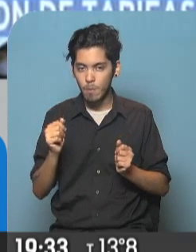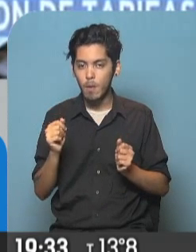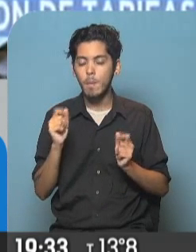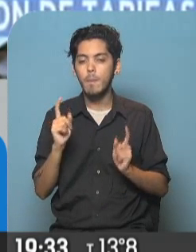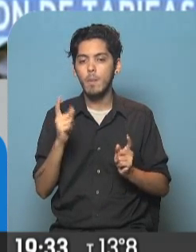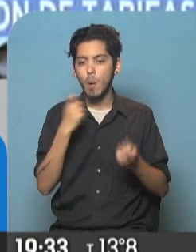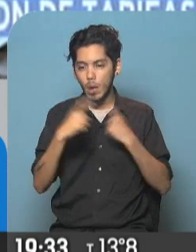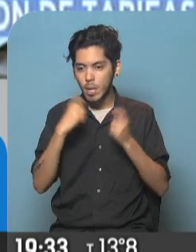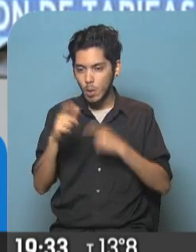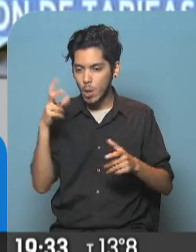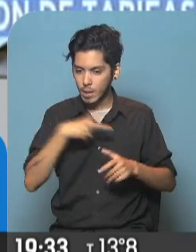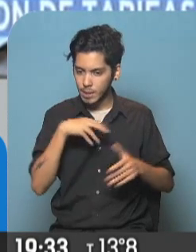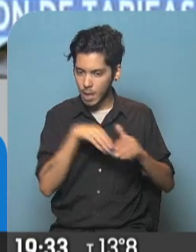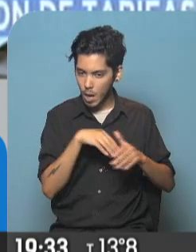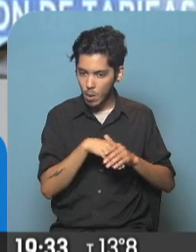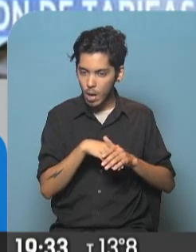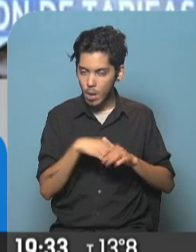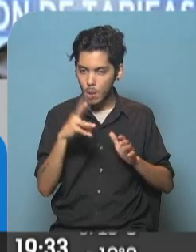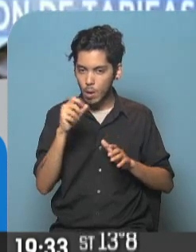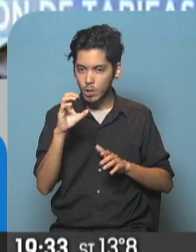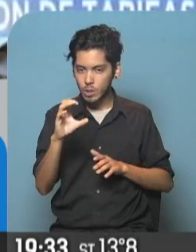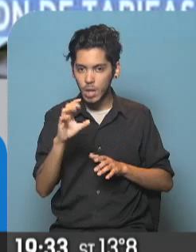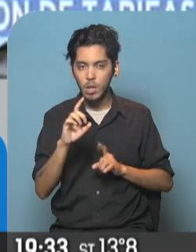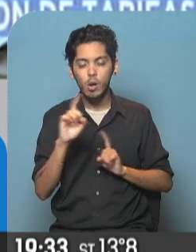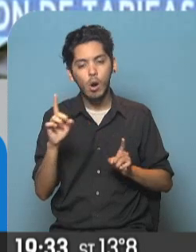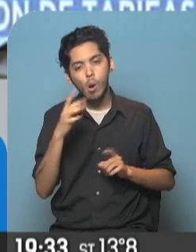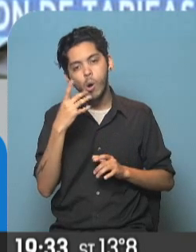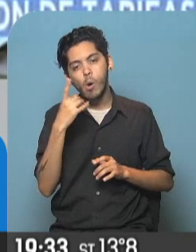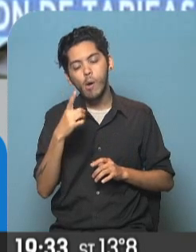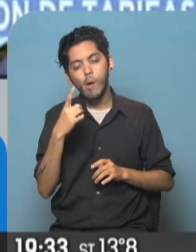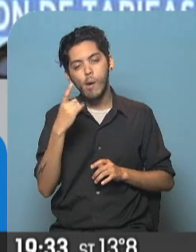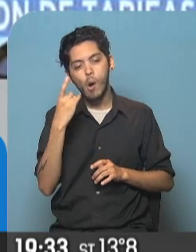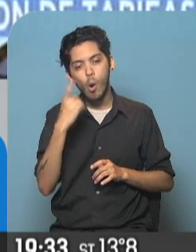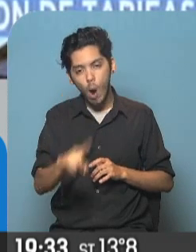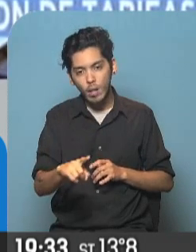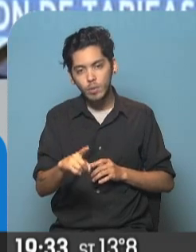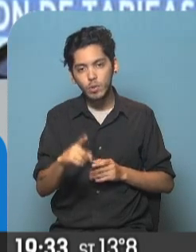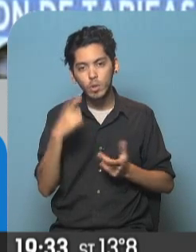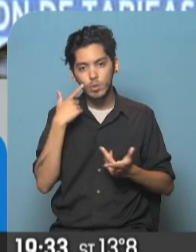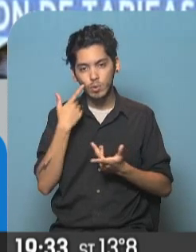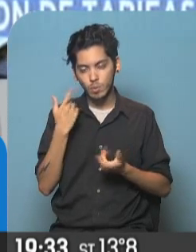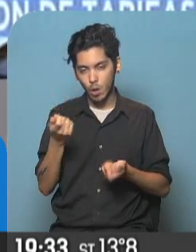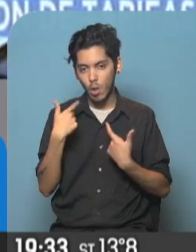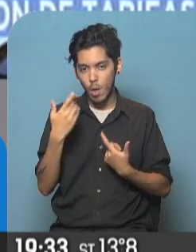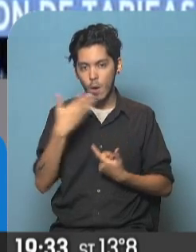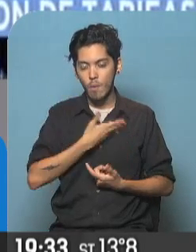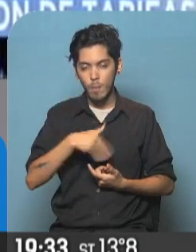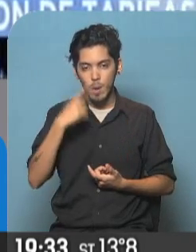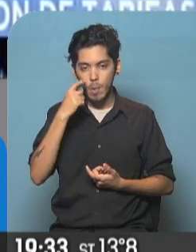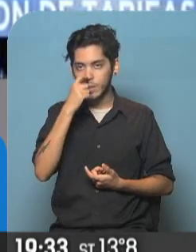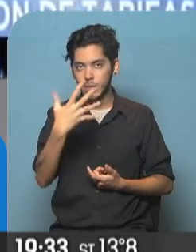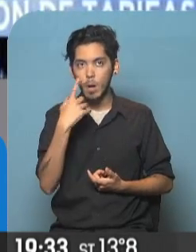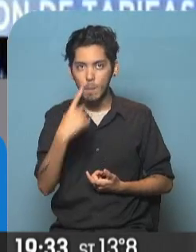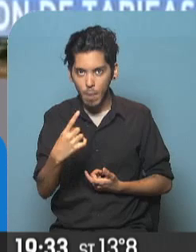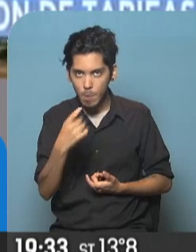reservas de bancos una vez que esté el desembolso del fondo que puede ser 25.000 o de pronto